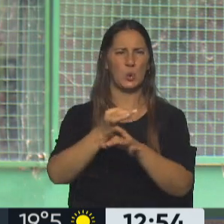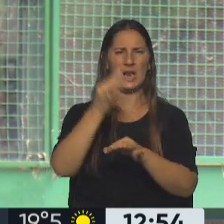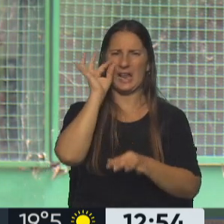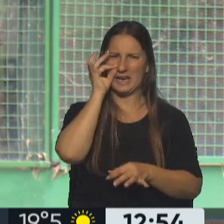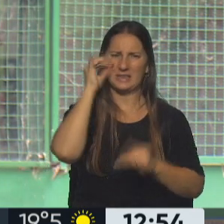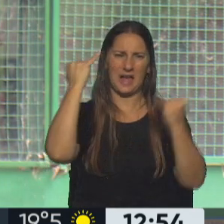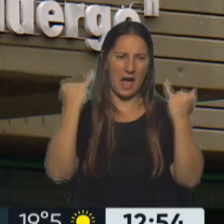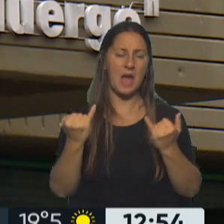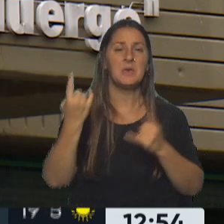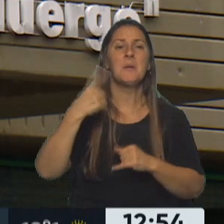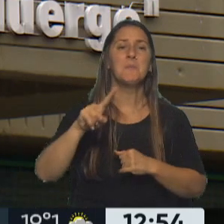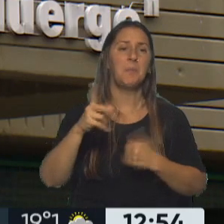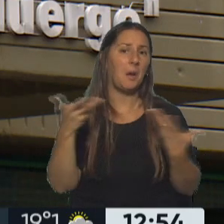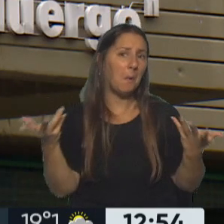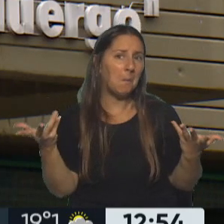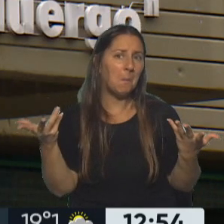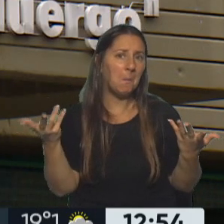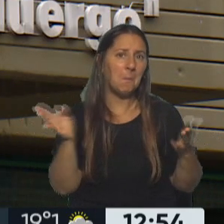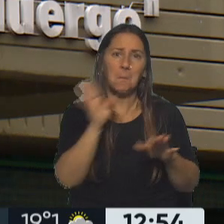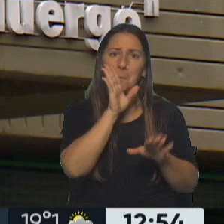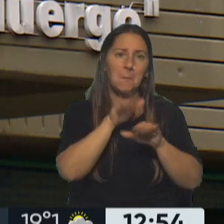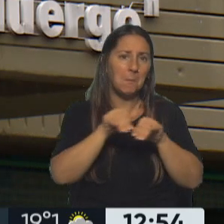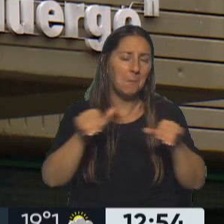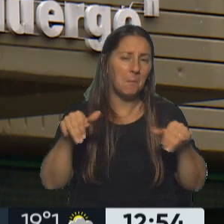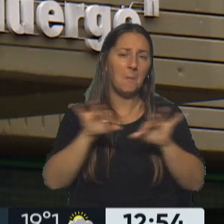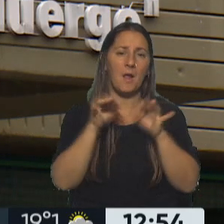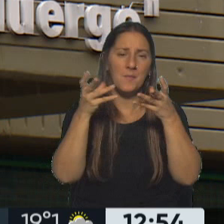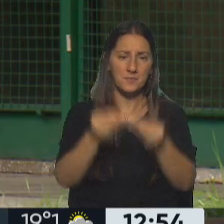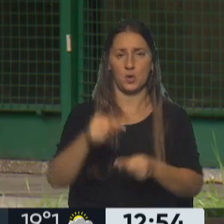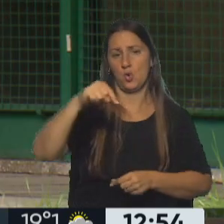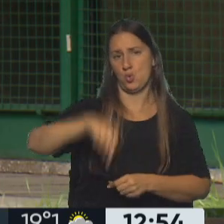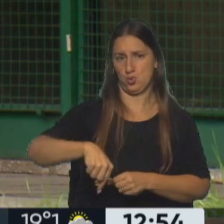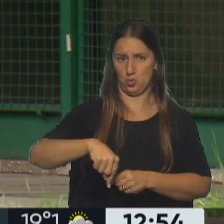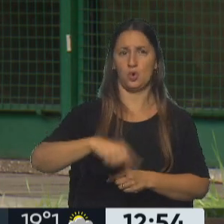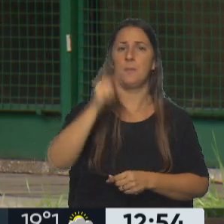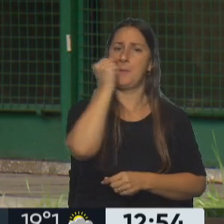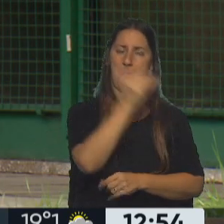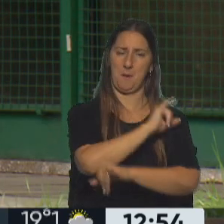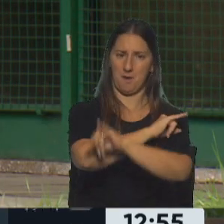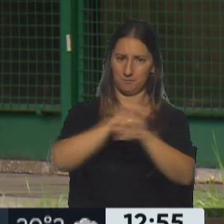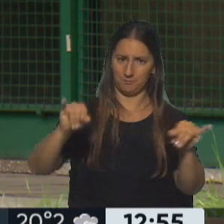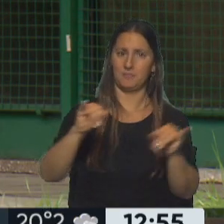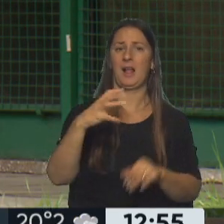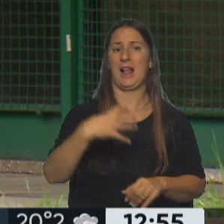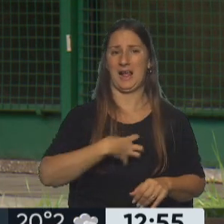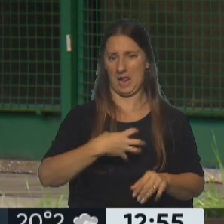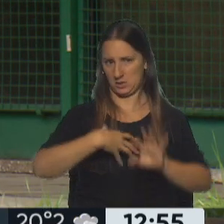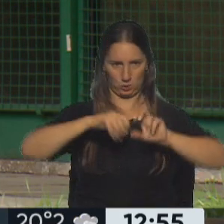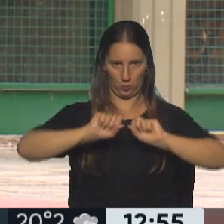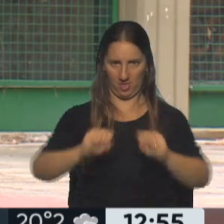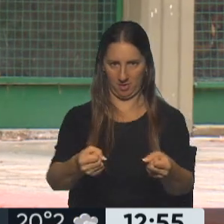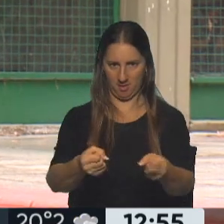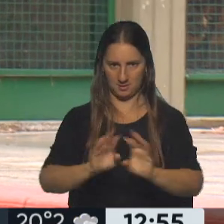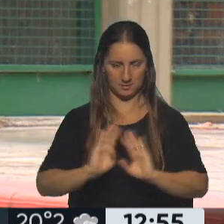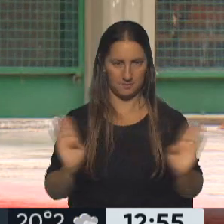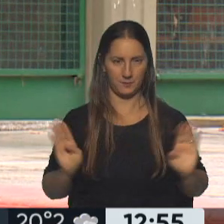roedores pero nadie hizo nada al respecto en el día de hoy después de enviar un comunicado a los padres las clases se han suspendido